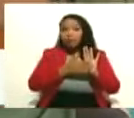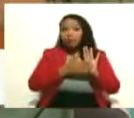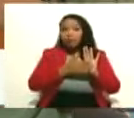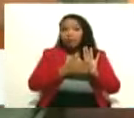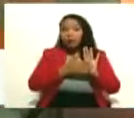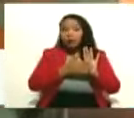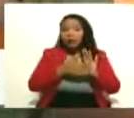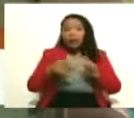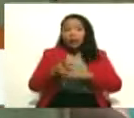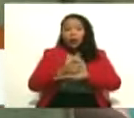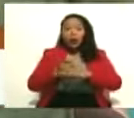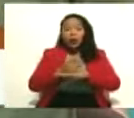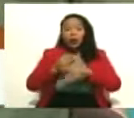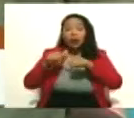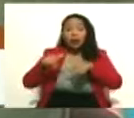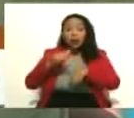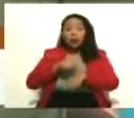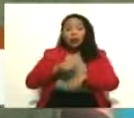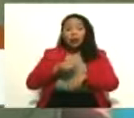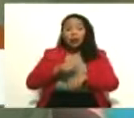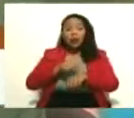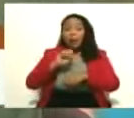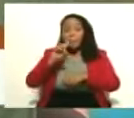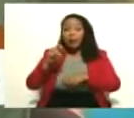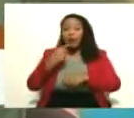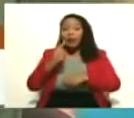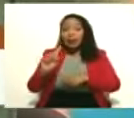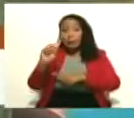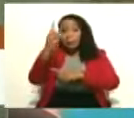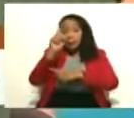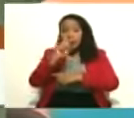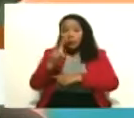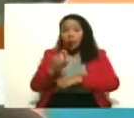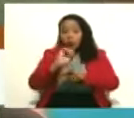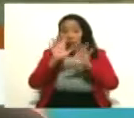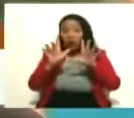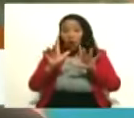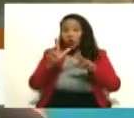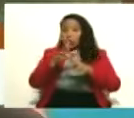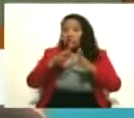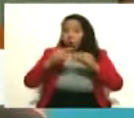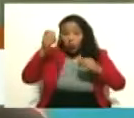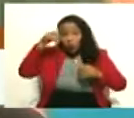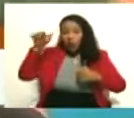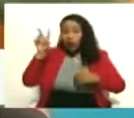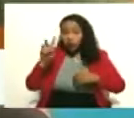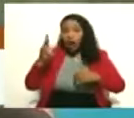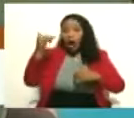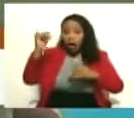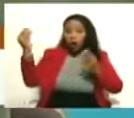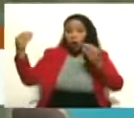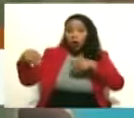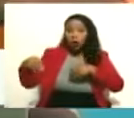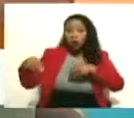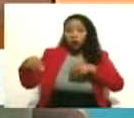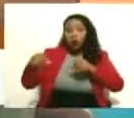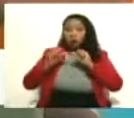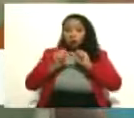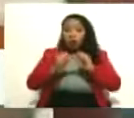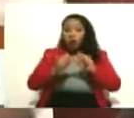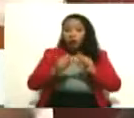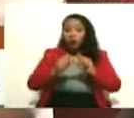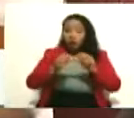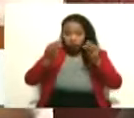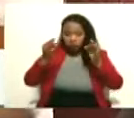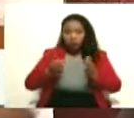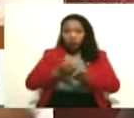postura del gobierno de turno, una de las preguntas dice, la primera pregunta dice claramente, si todo el pueblo de Venezuela está de acuerdo con que mantengamos la postura